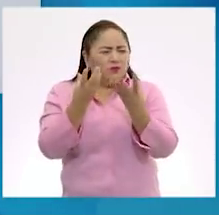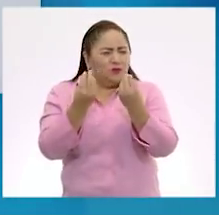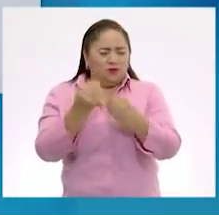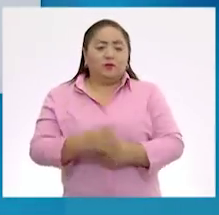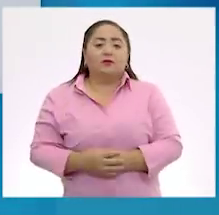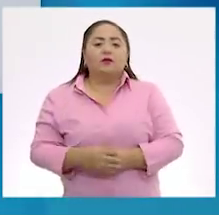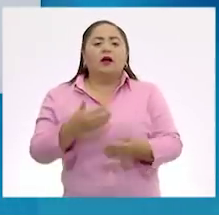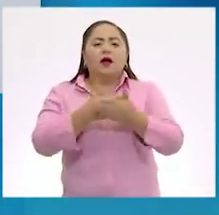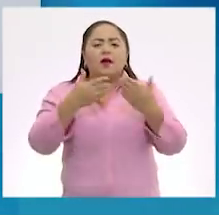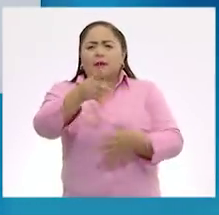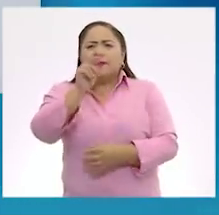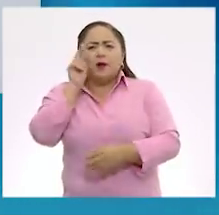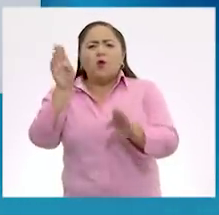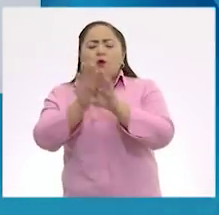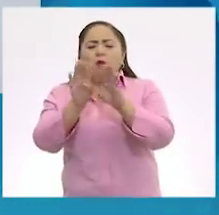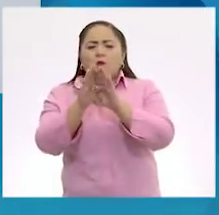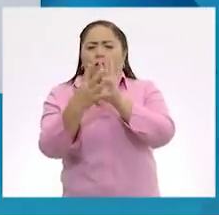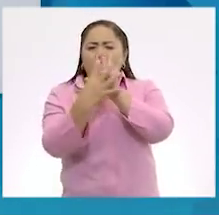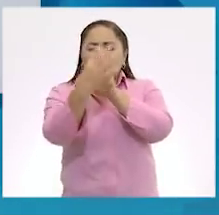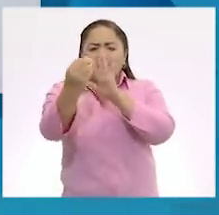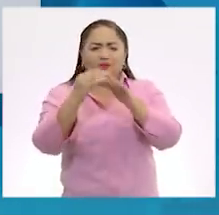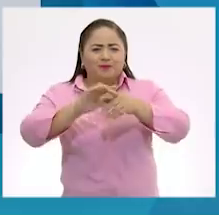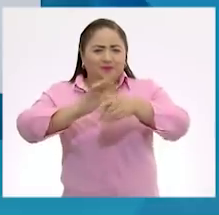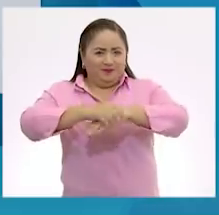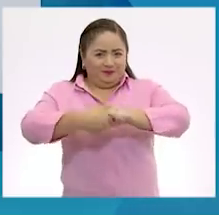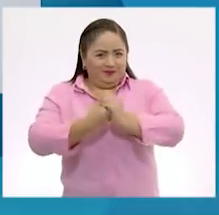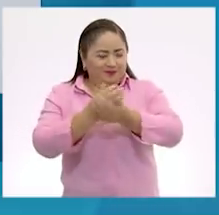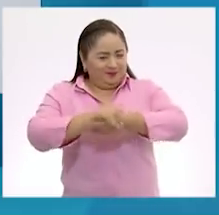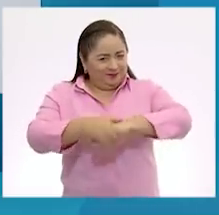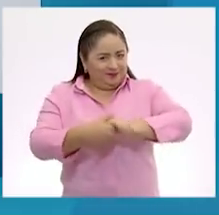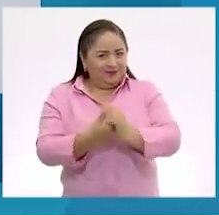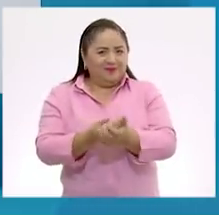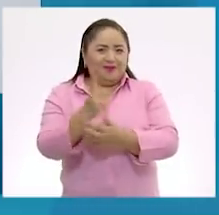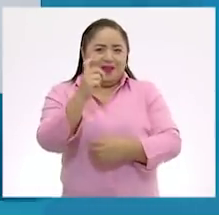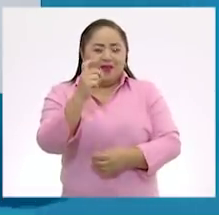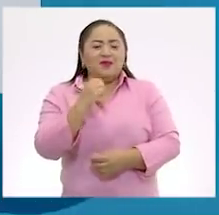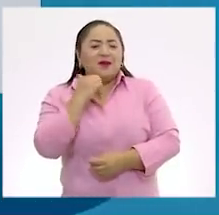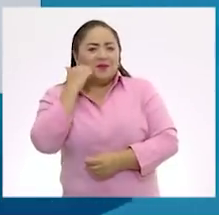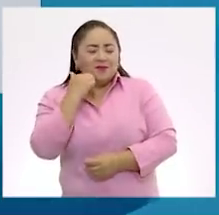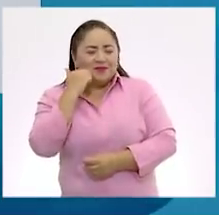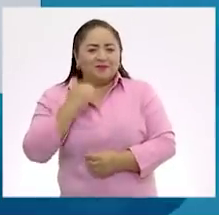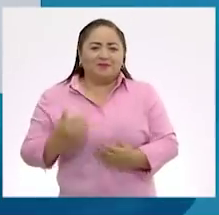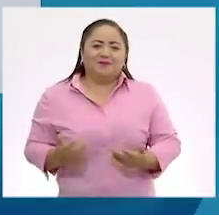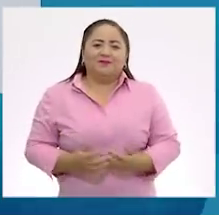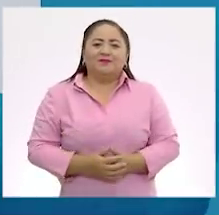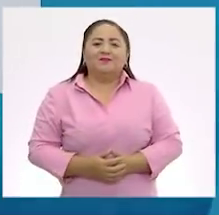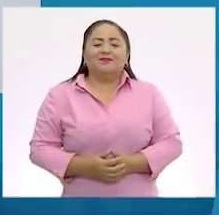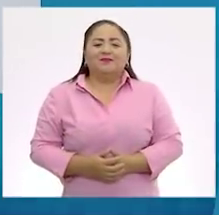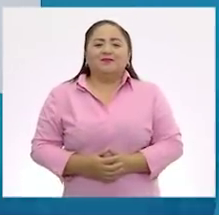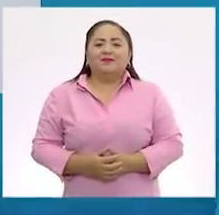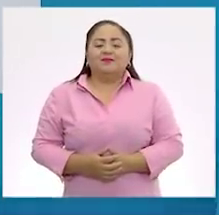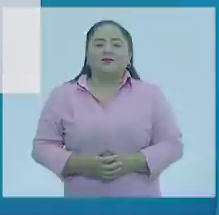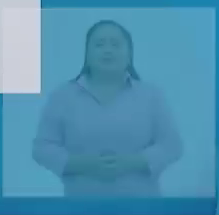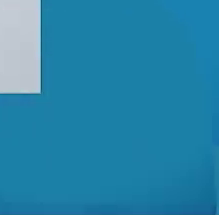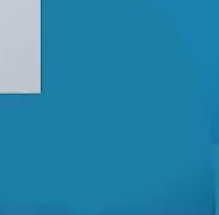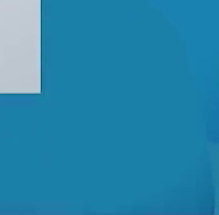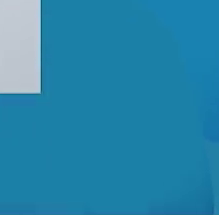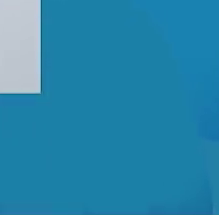ver cómo hay que lavarnos las manos! Me las lavo con agüita y con jabón.